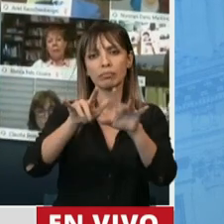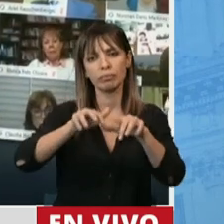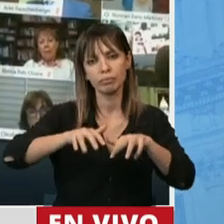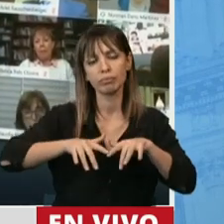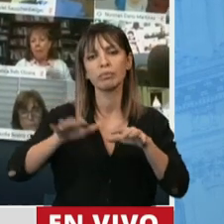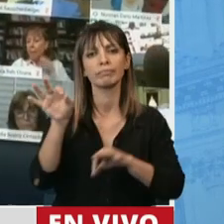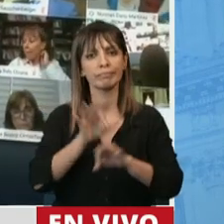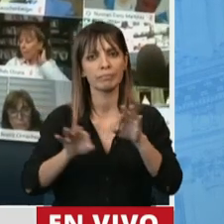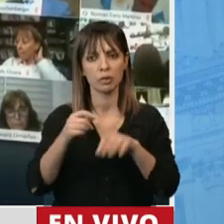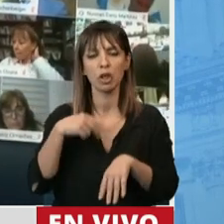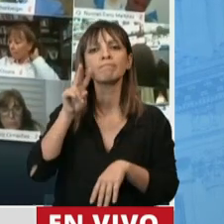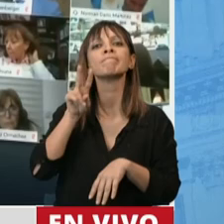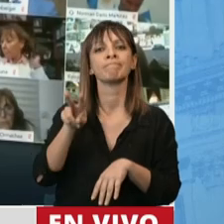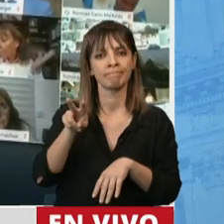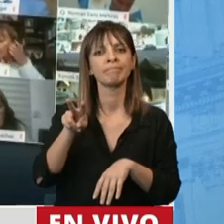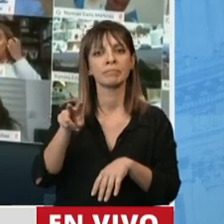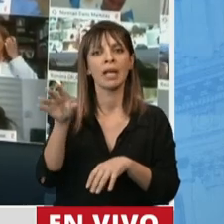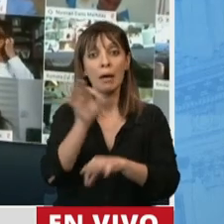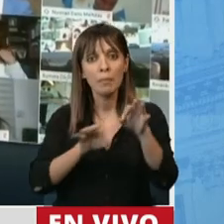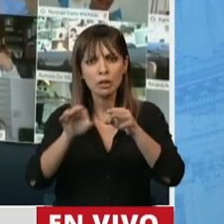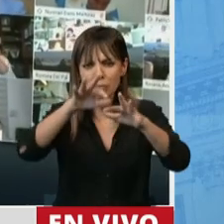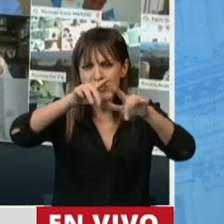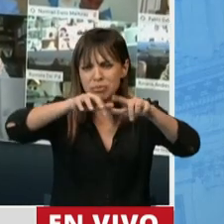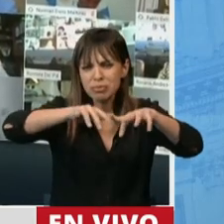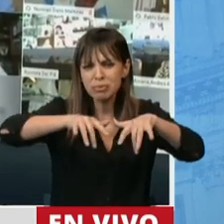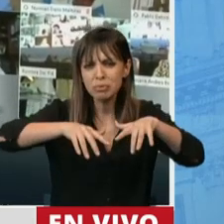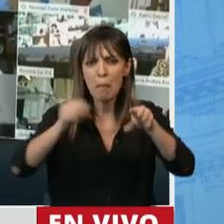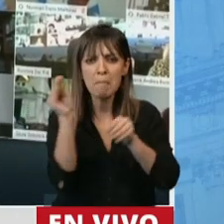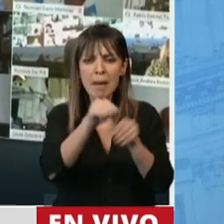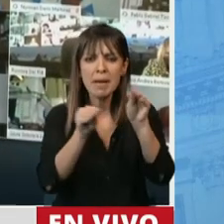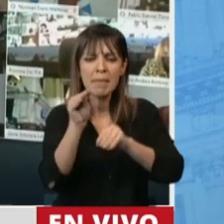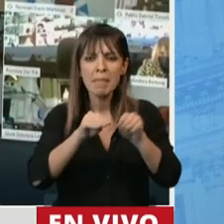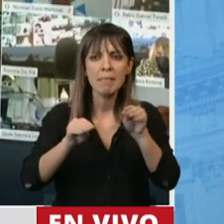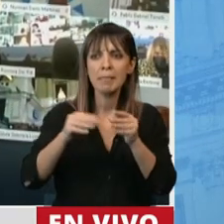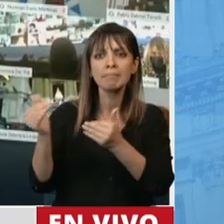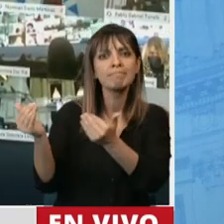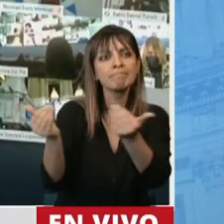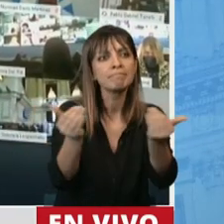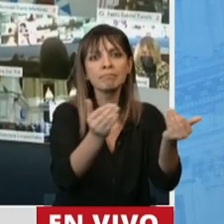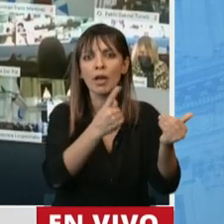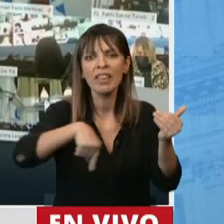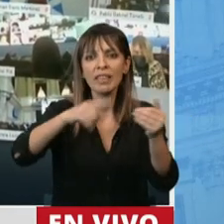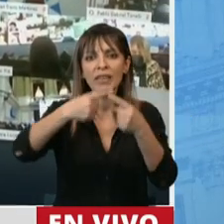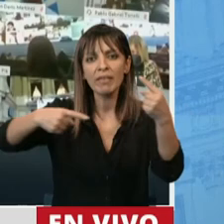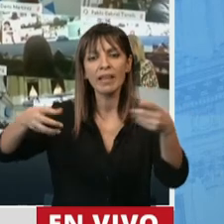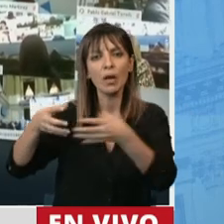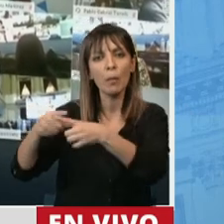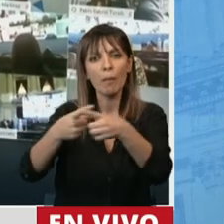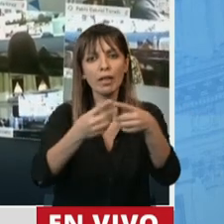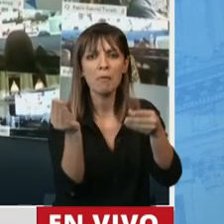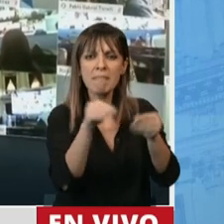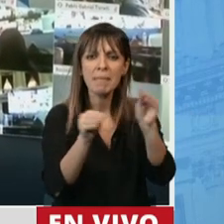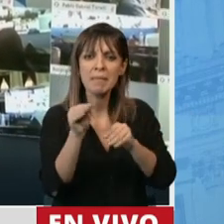Me consta que este proyecto se ha nutrido con aportes de prácticamente todos los bloques, porque